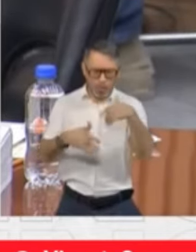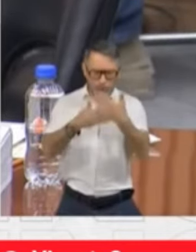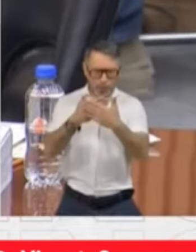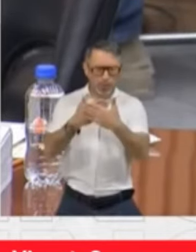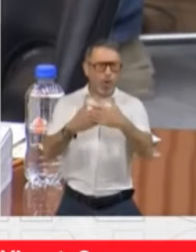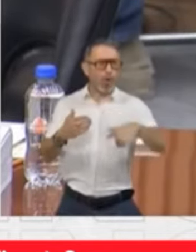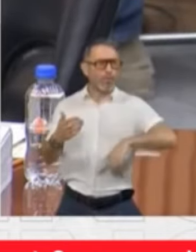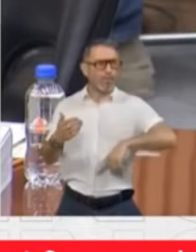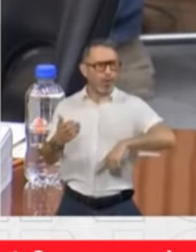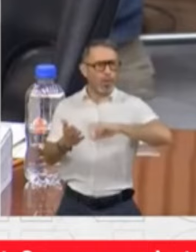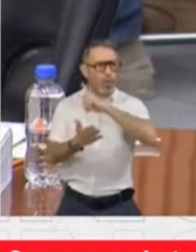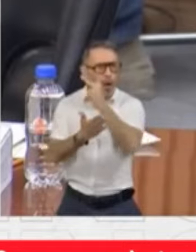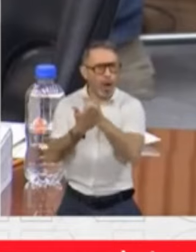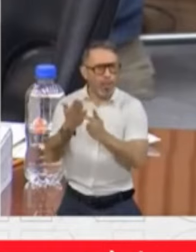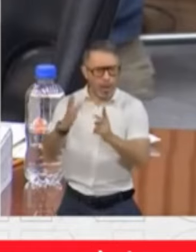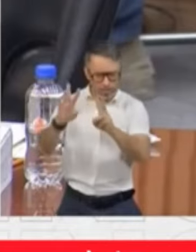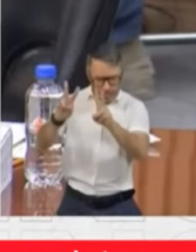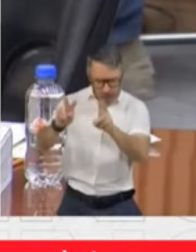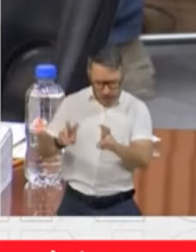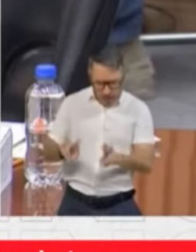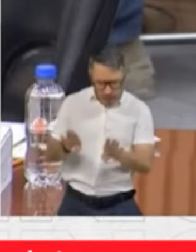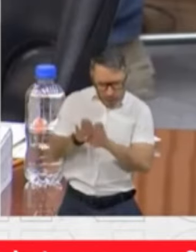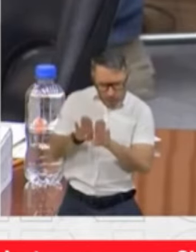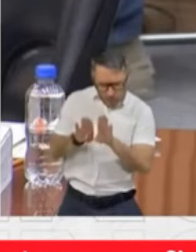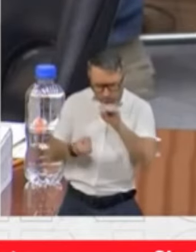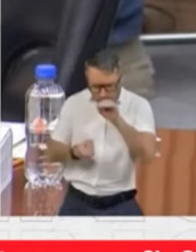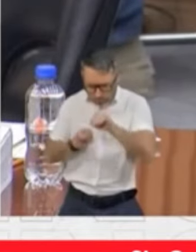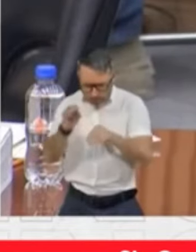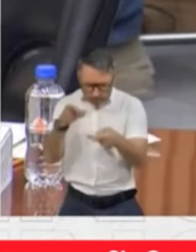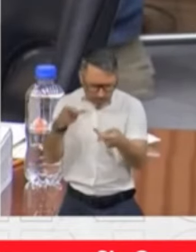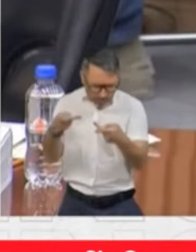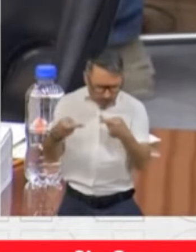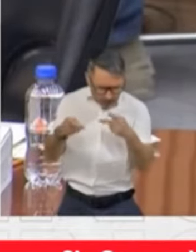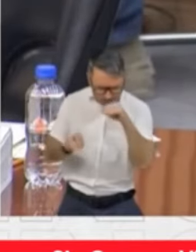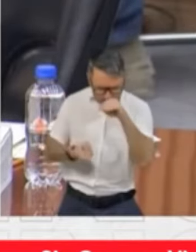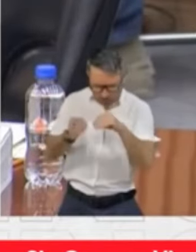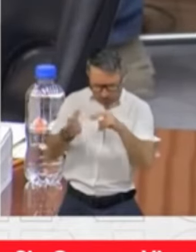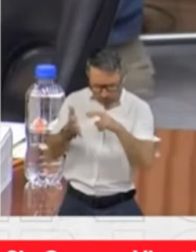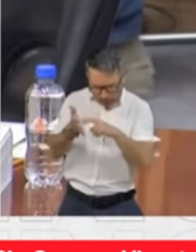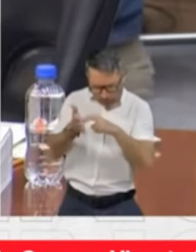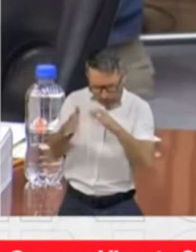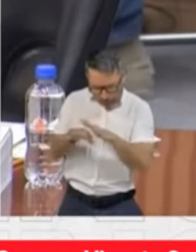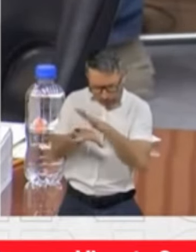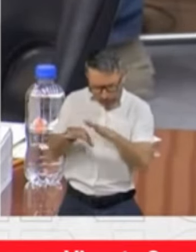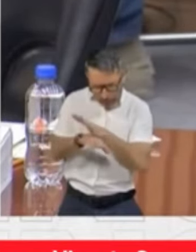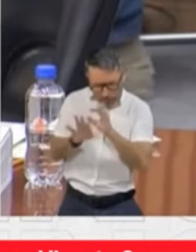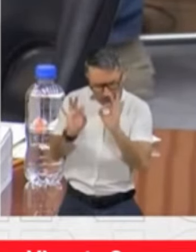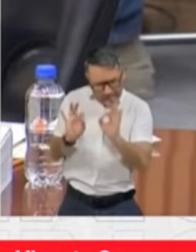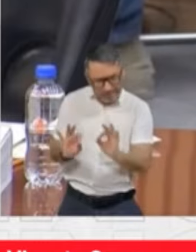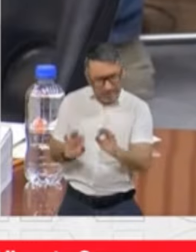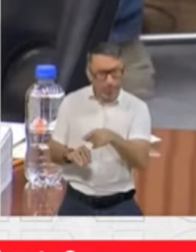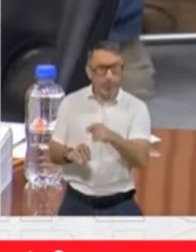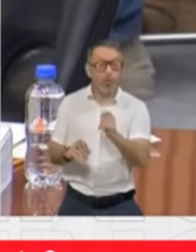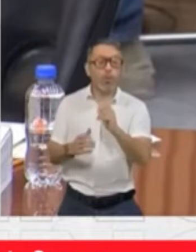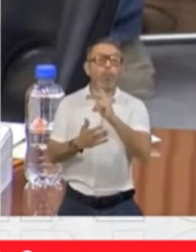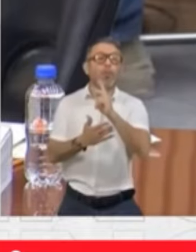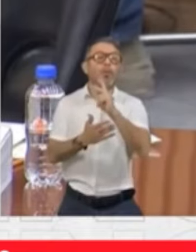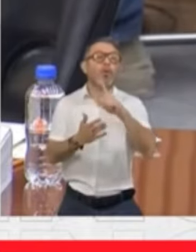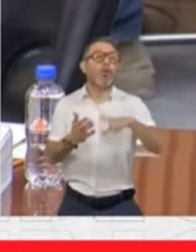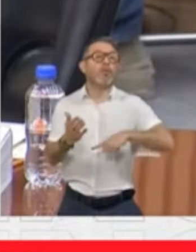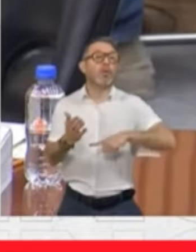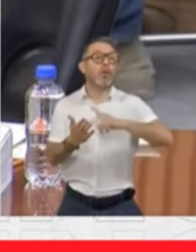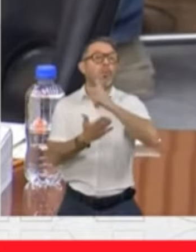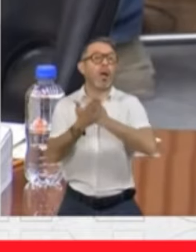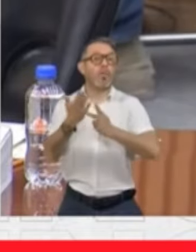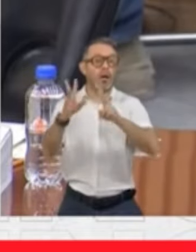programa de gobierno que ofrecerá la ciudadanía por supuesto un programa de gobierno con visión social